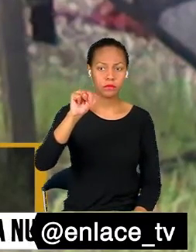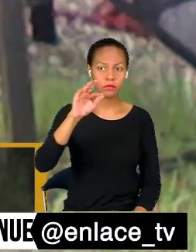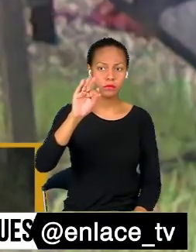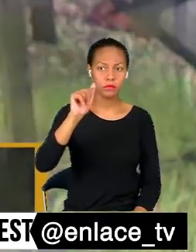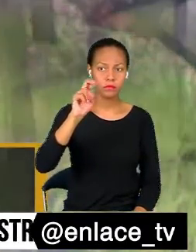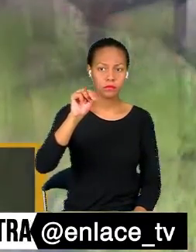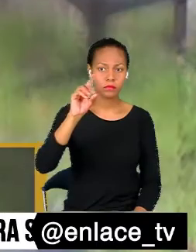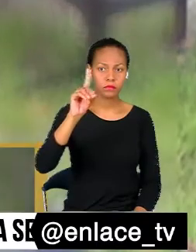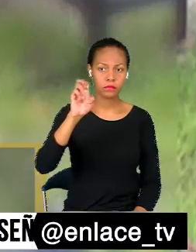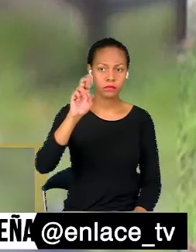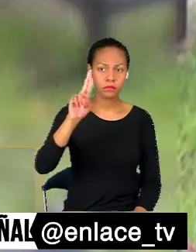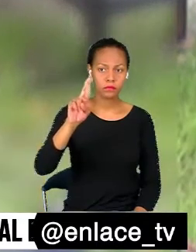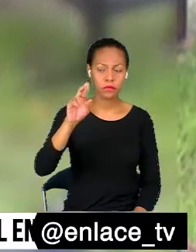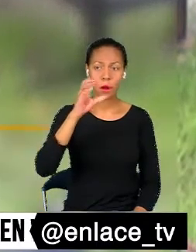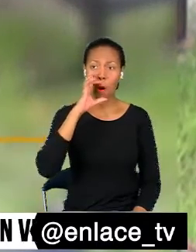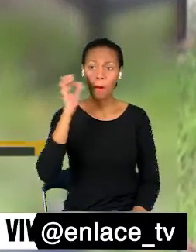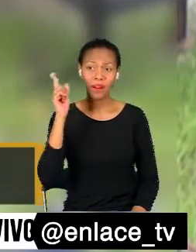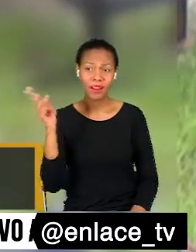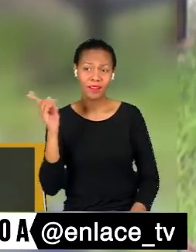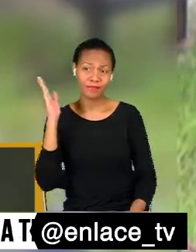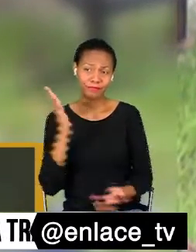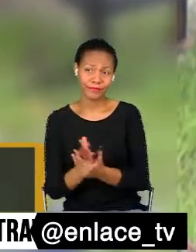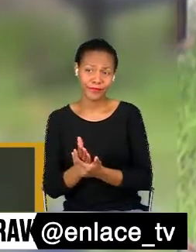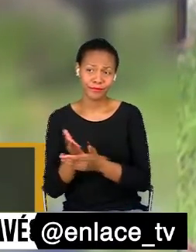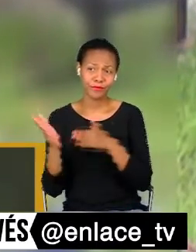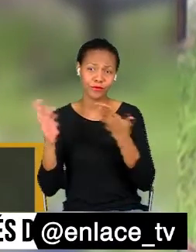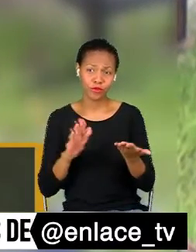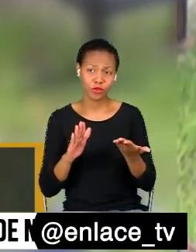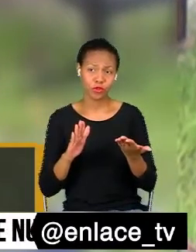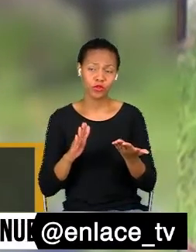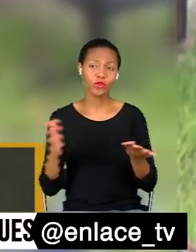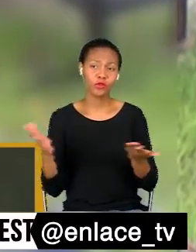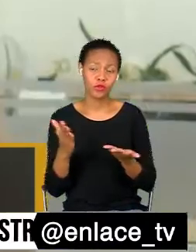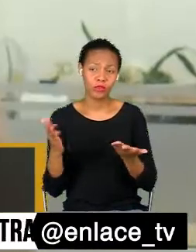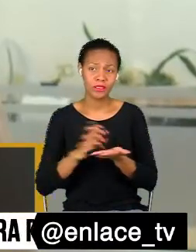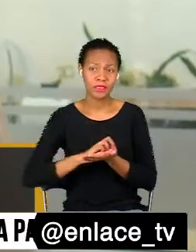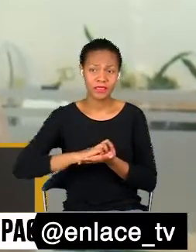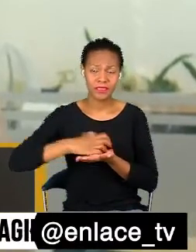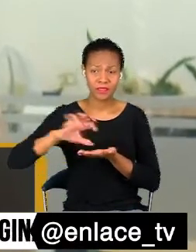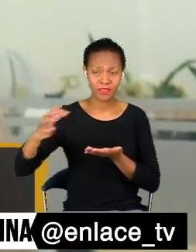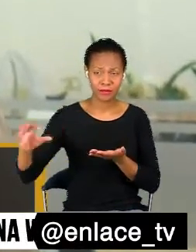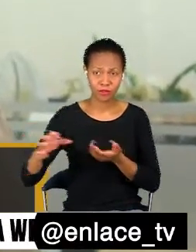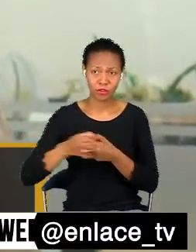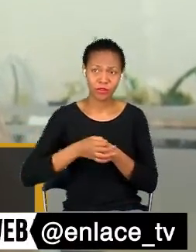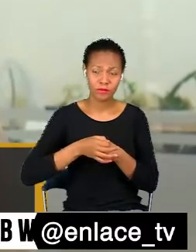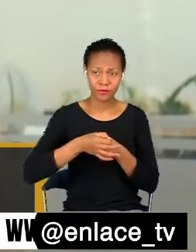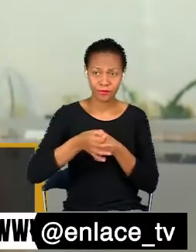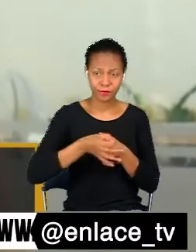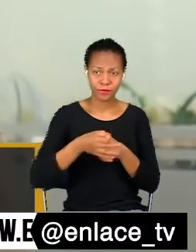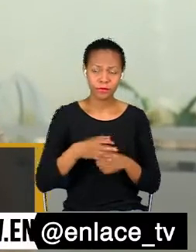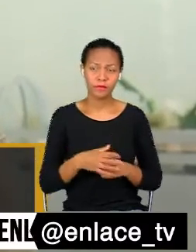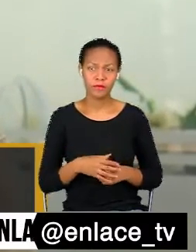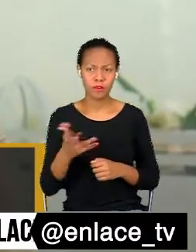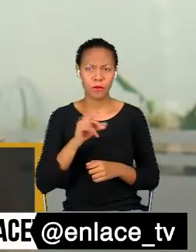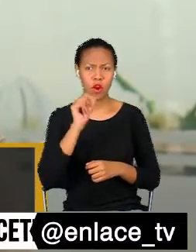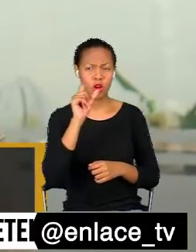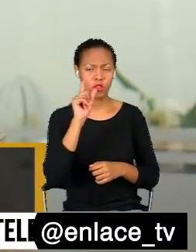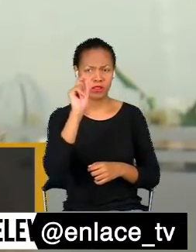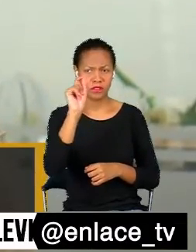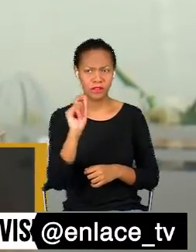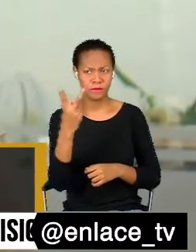víctima mortal de un accidente laboral en Campo Payoa, jurisdicción de Sabana de Torres. Es que alrededor de las 11 y 20 de la mañana, un